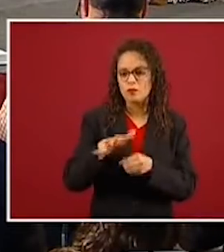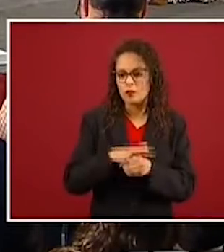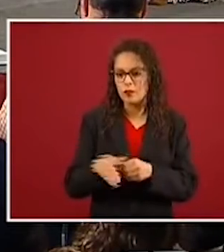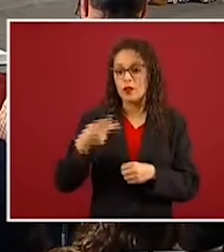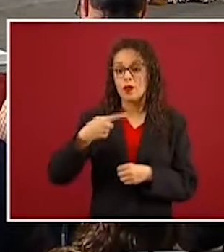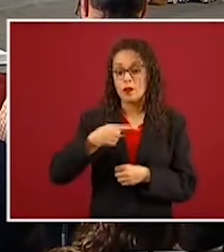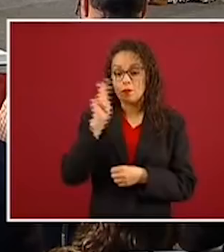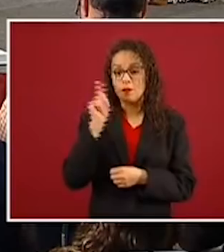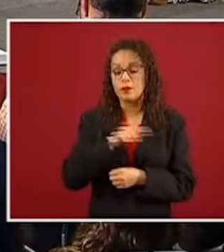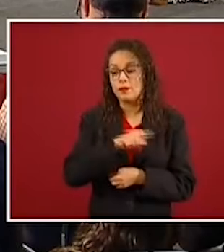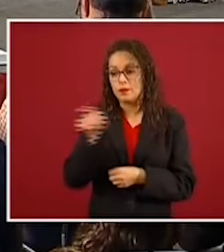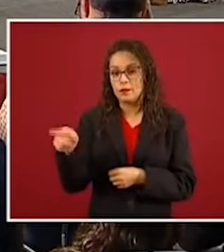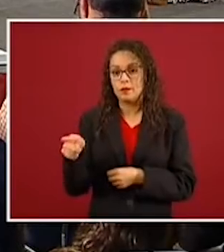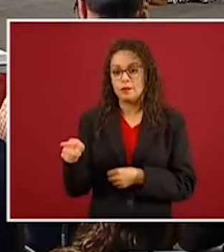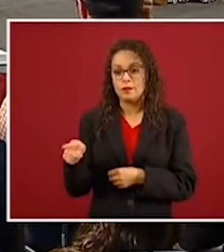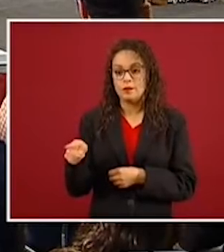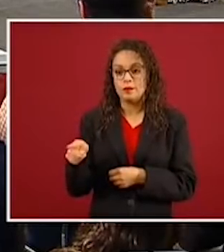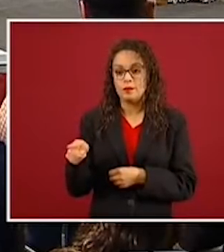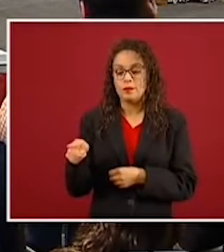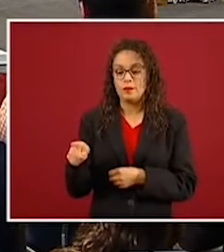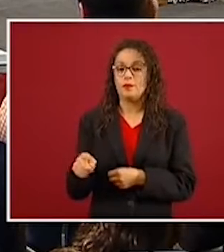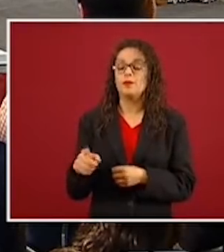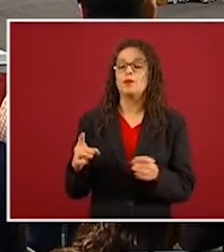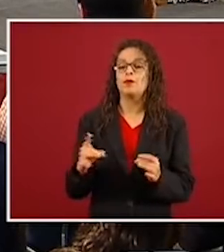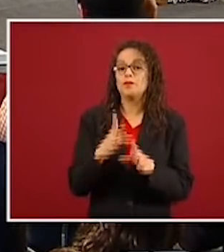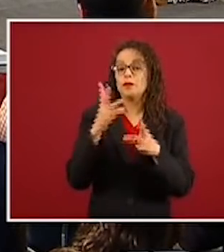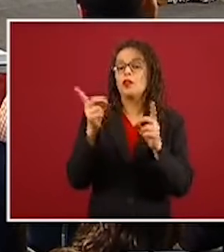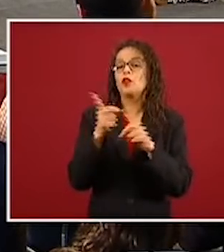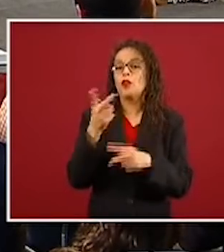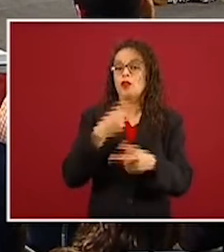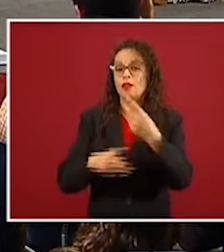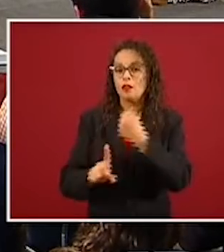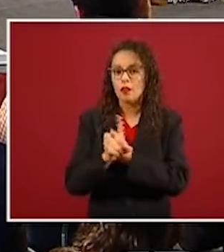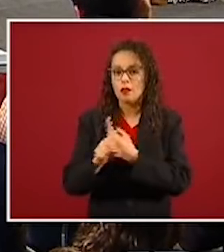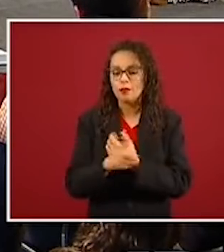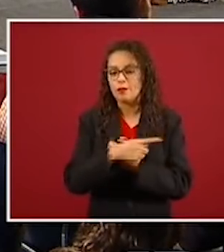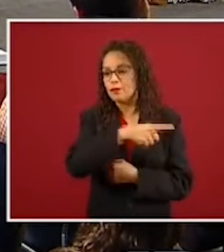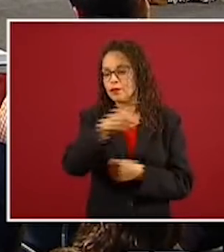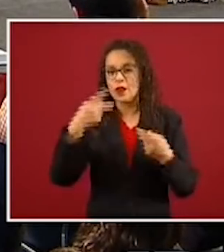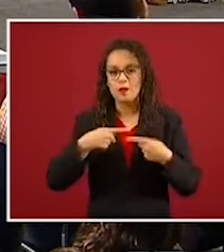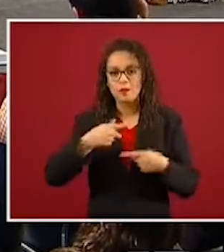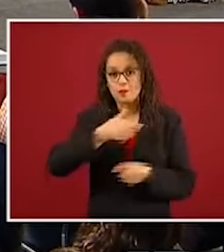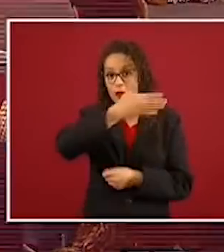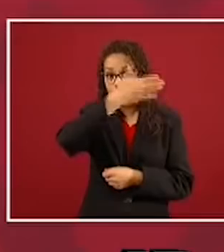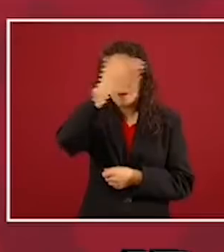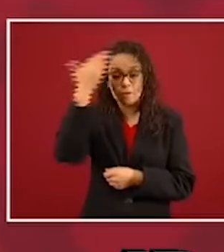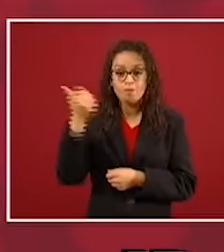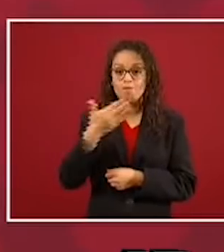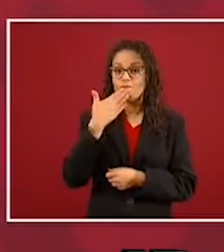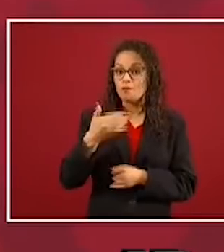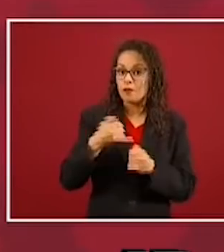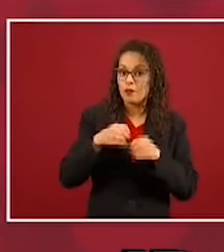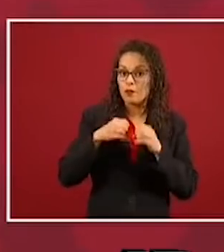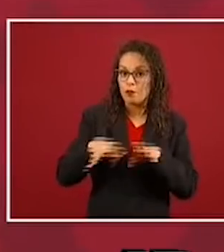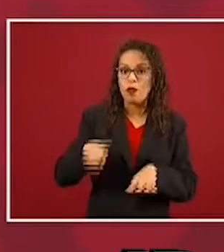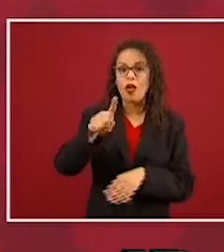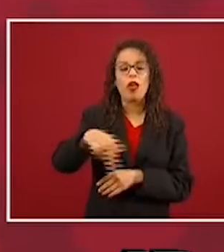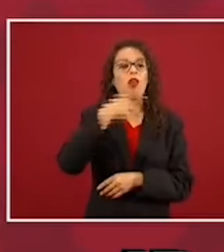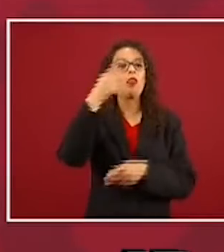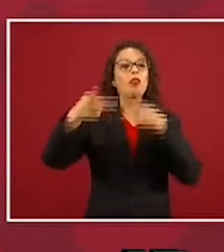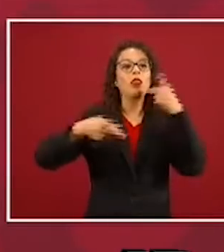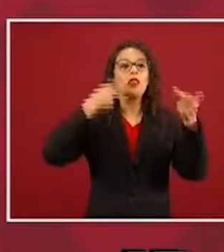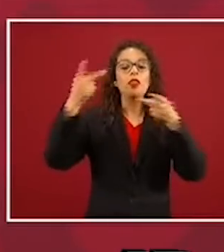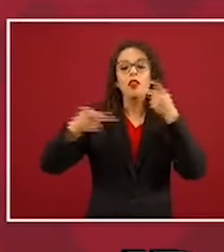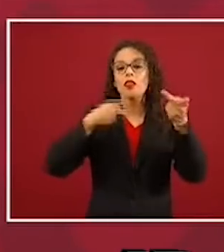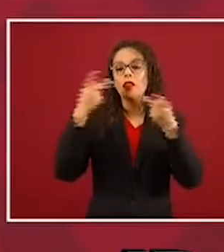el problema, como lo ha dicho el presidente, es cuando la gente que no sabe habla con irresponsabilidad. Había habido un taller para decirles